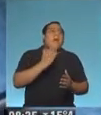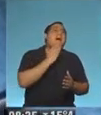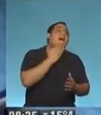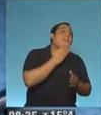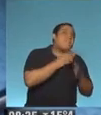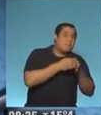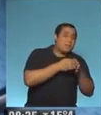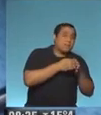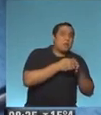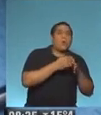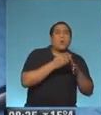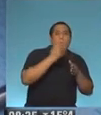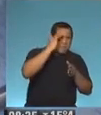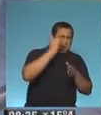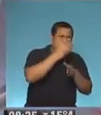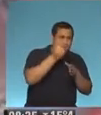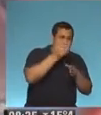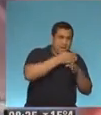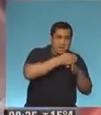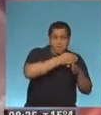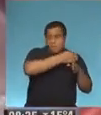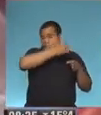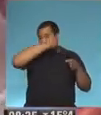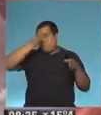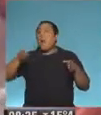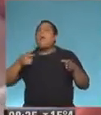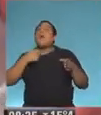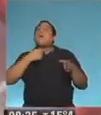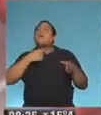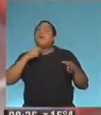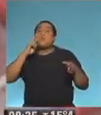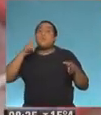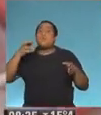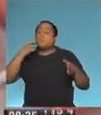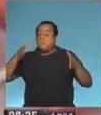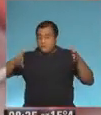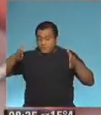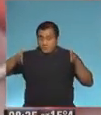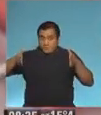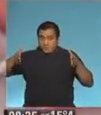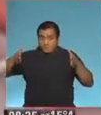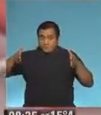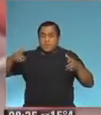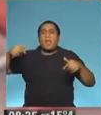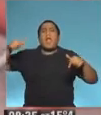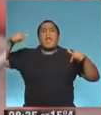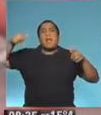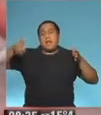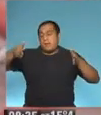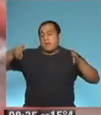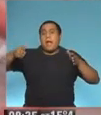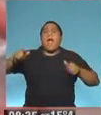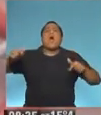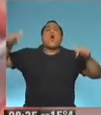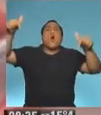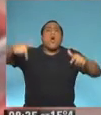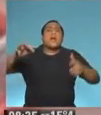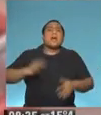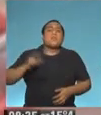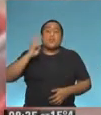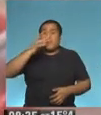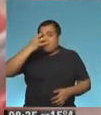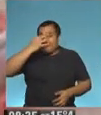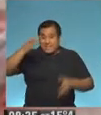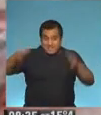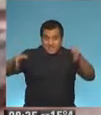desde final de marzo hasta agosto del 2019, respecto de este año, del año 2020, ha habido no solamente